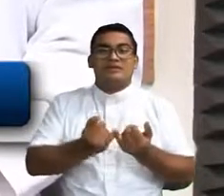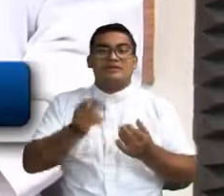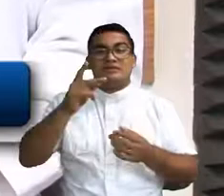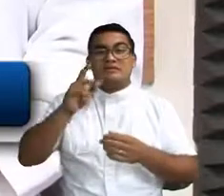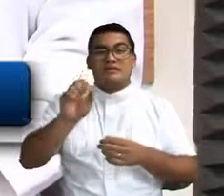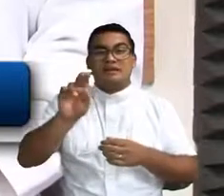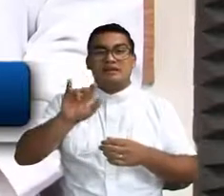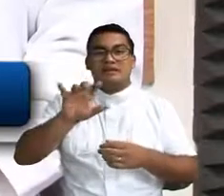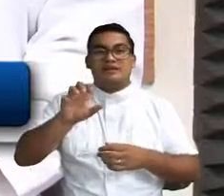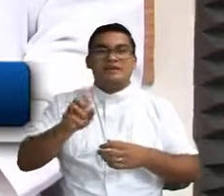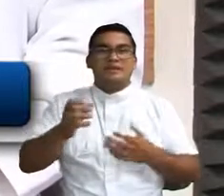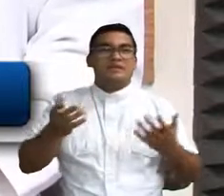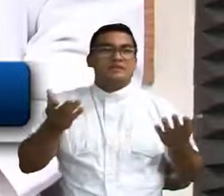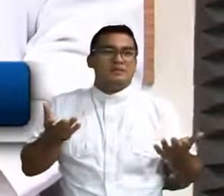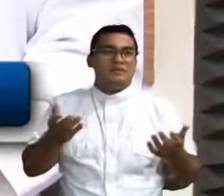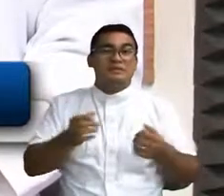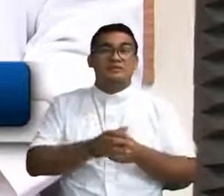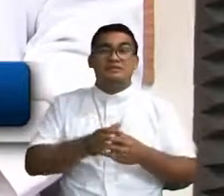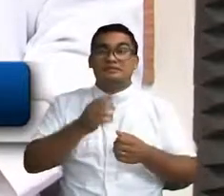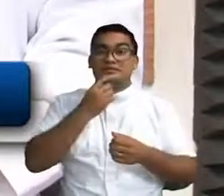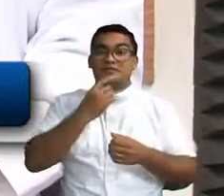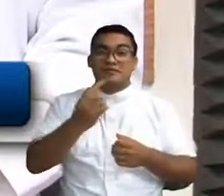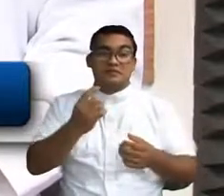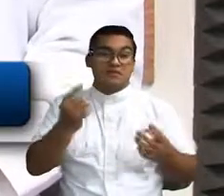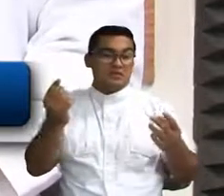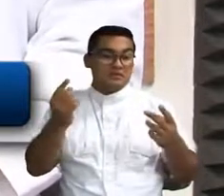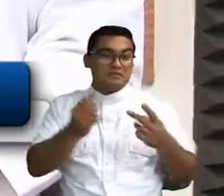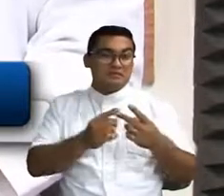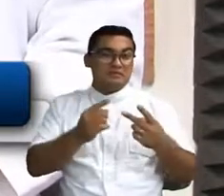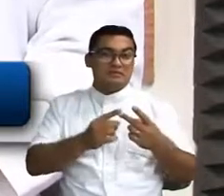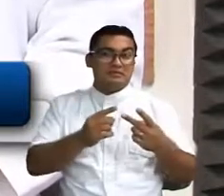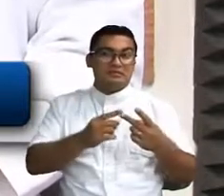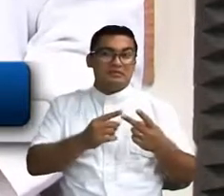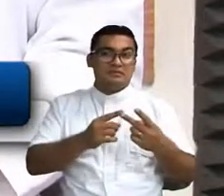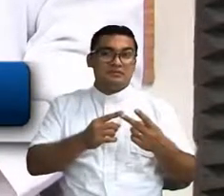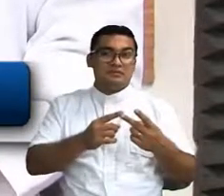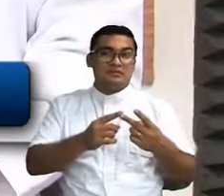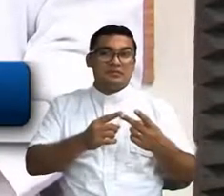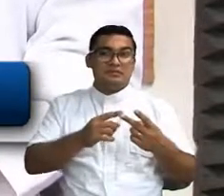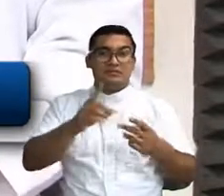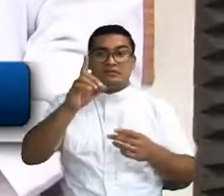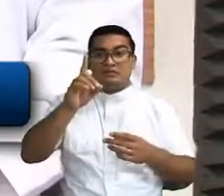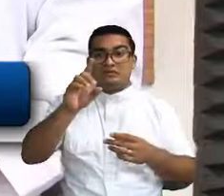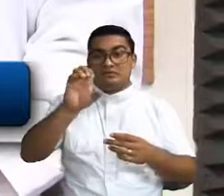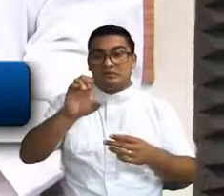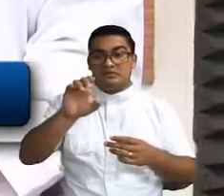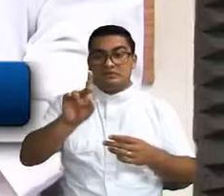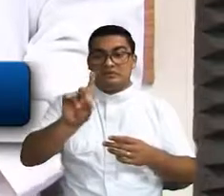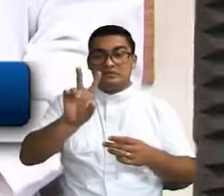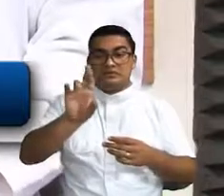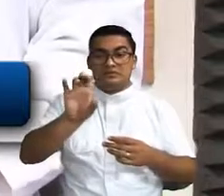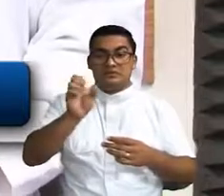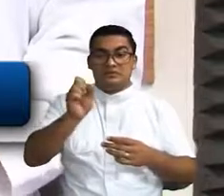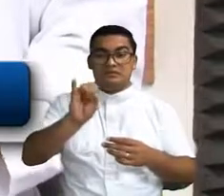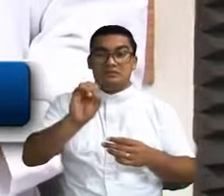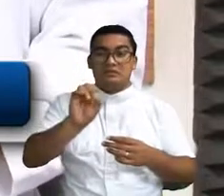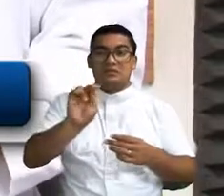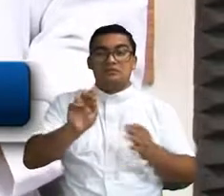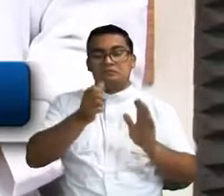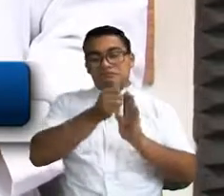pánico. Con su pregunta que me hace, si es relacionado al factor de la depresión, sí da, pero